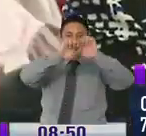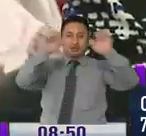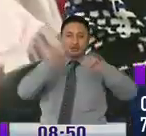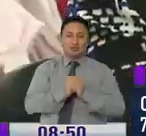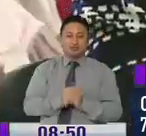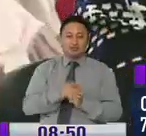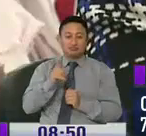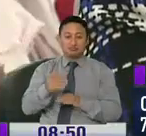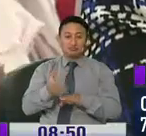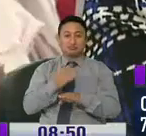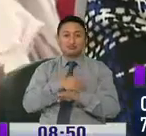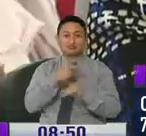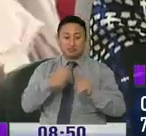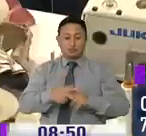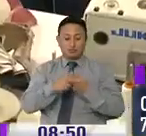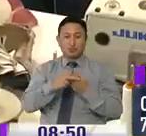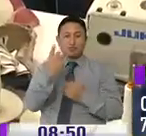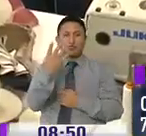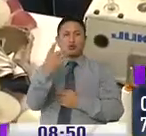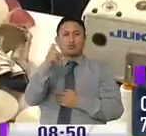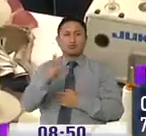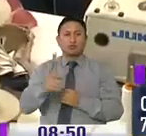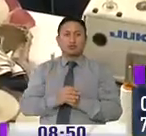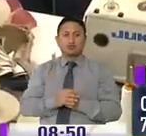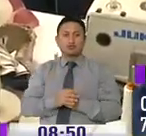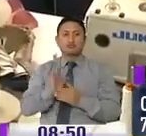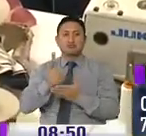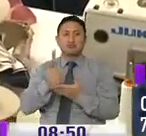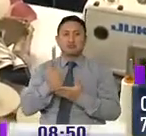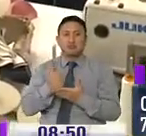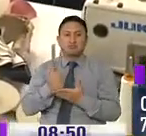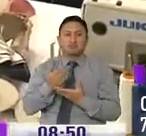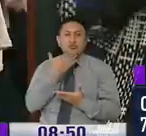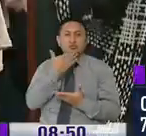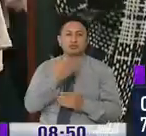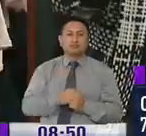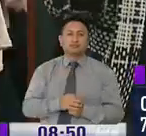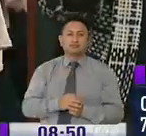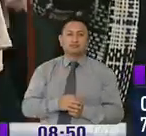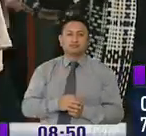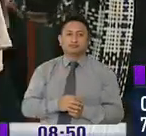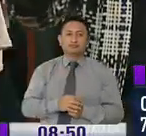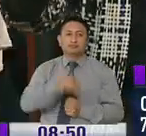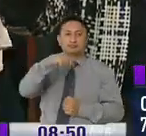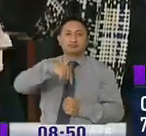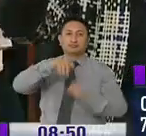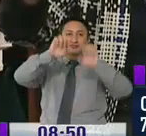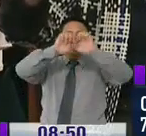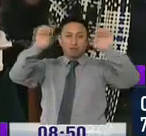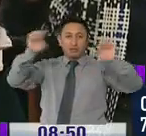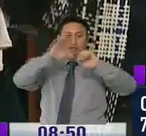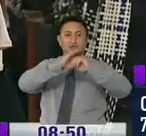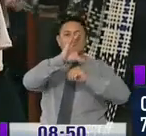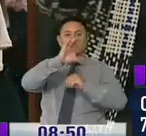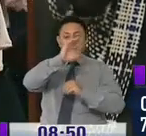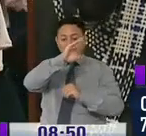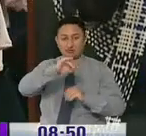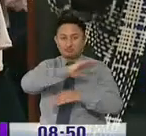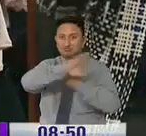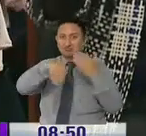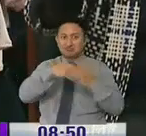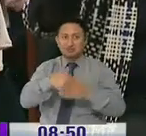cómo se inició con 4 personas y cuánto les benefició la corporación. Esta empresa ya le ha dado todo a la CFN. Llegó a